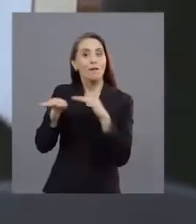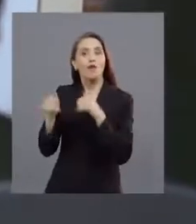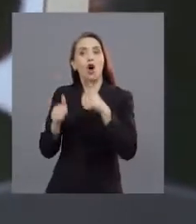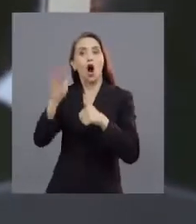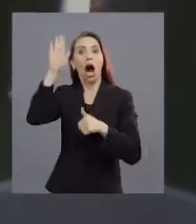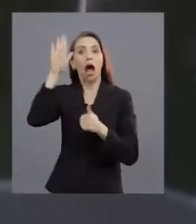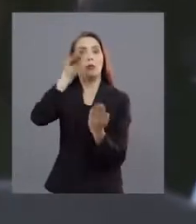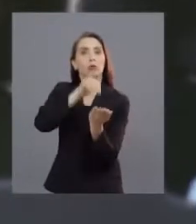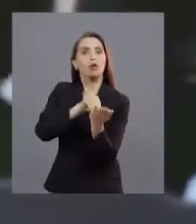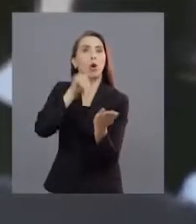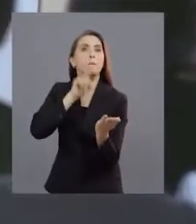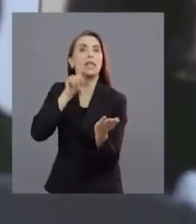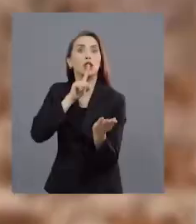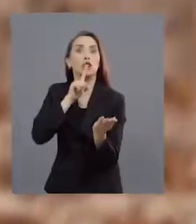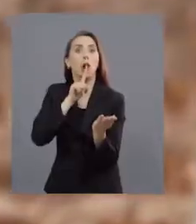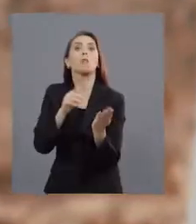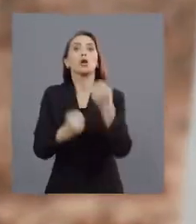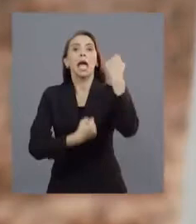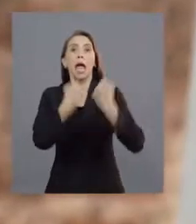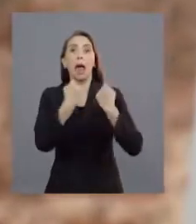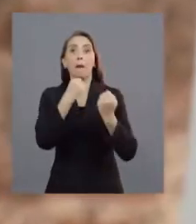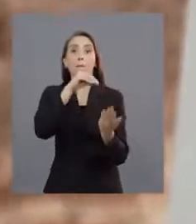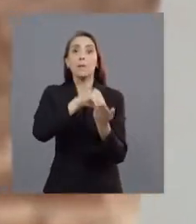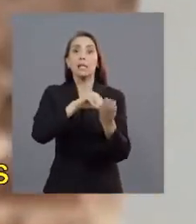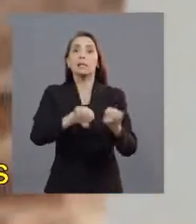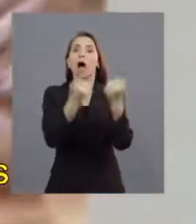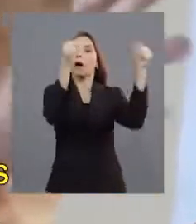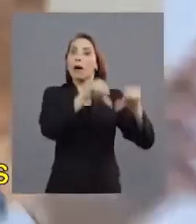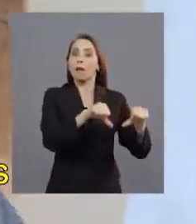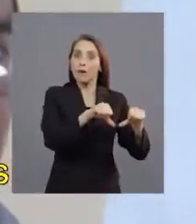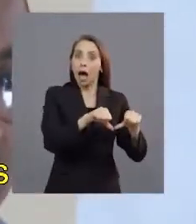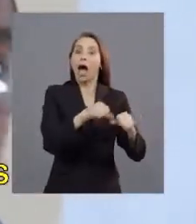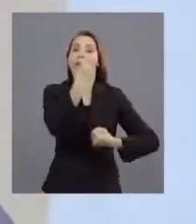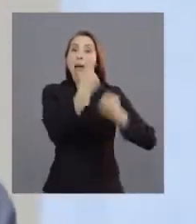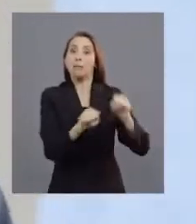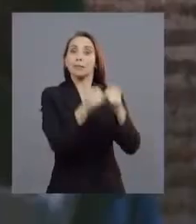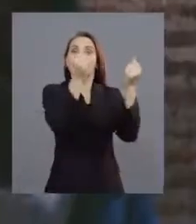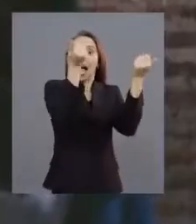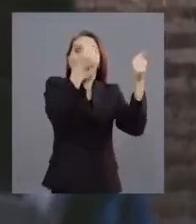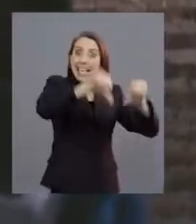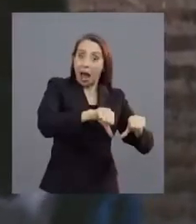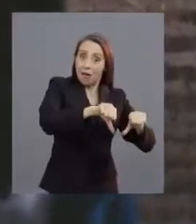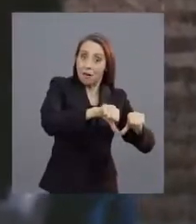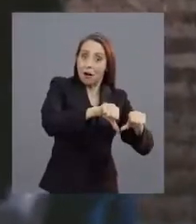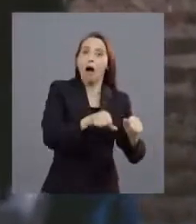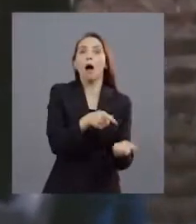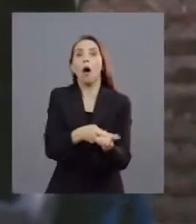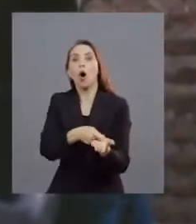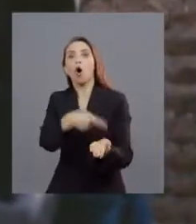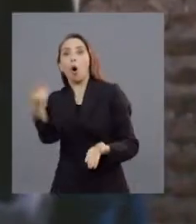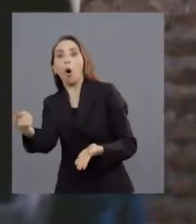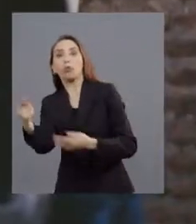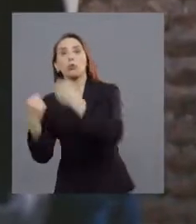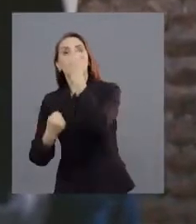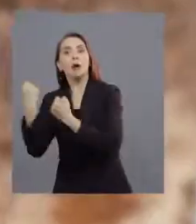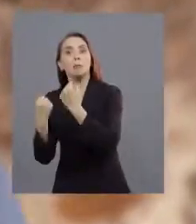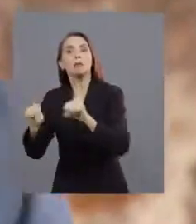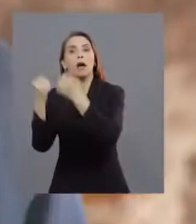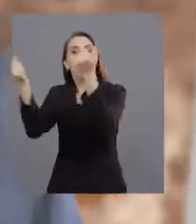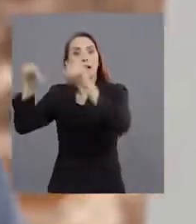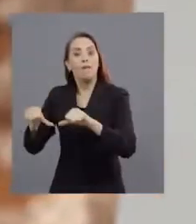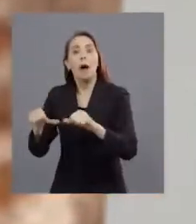mintió declarando empresas en pérdida. Y aquí viene lo mejor. Con estas empresas quebradas compró otras empresas en quiebra para